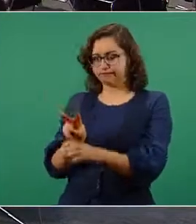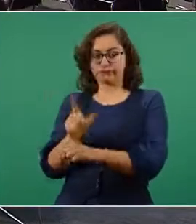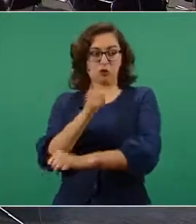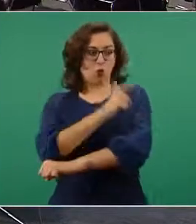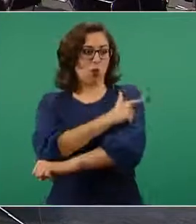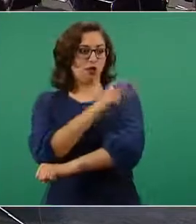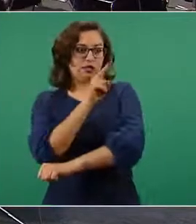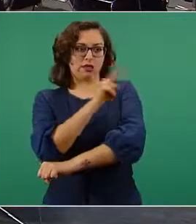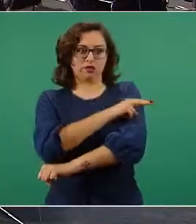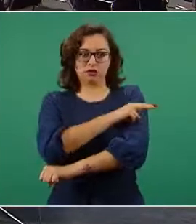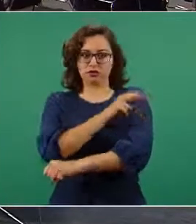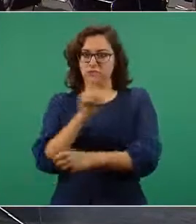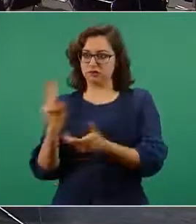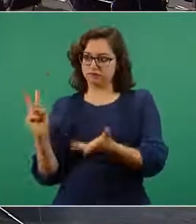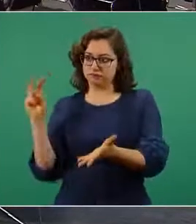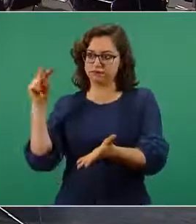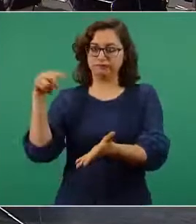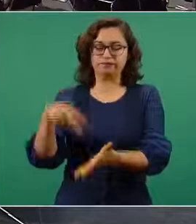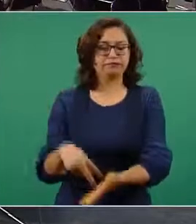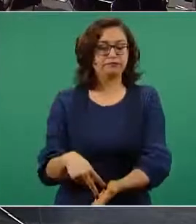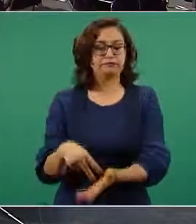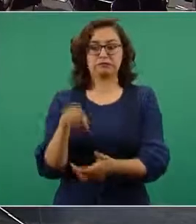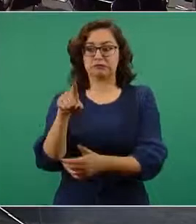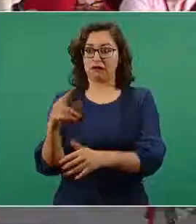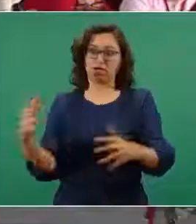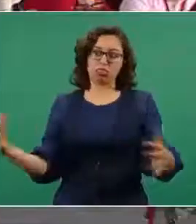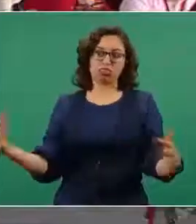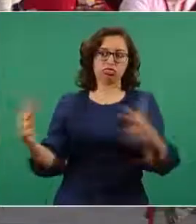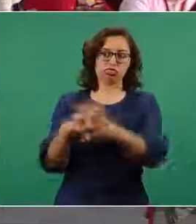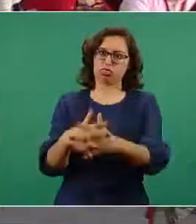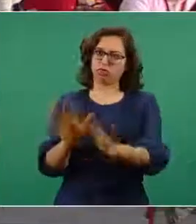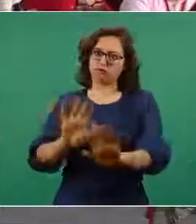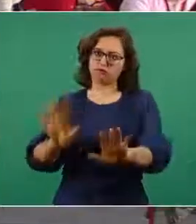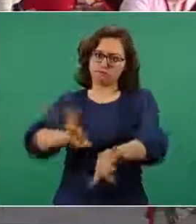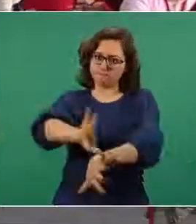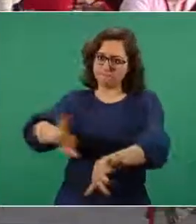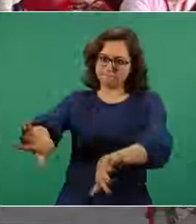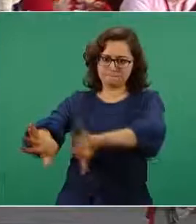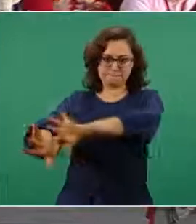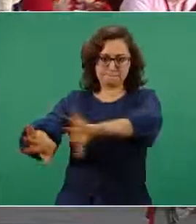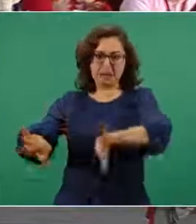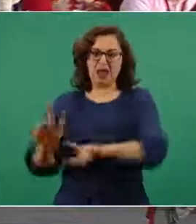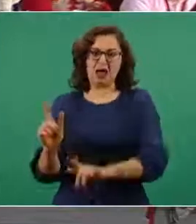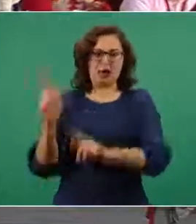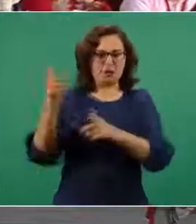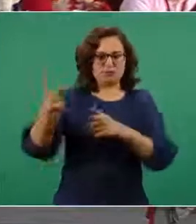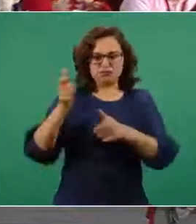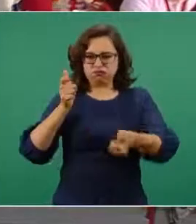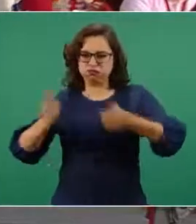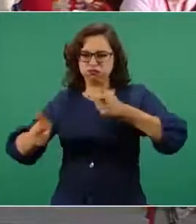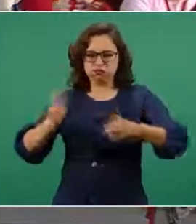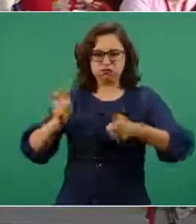disparos, porque siguen los disparos y ahora está habiendo una correspondencia.